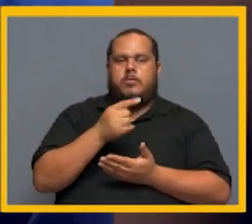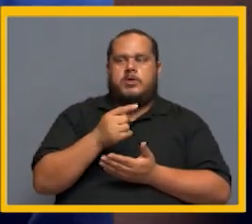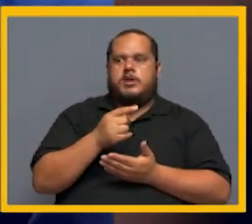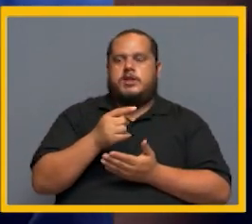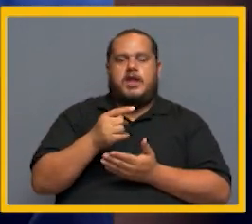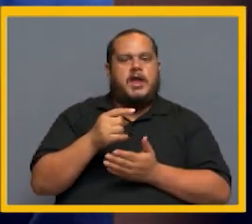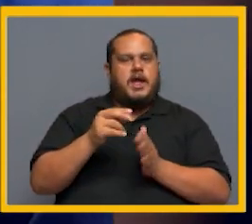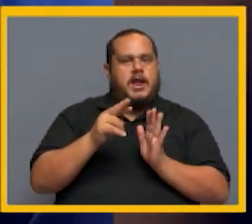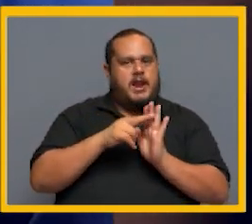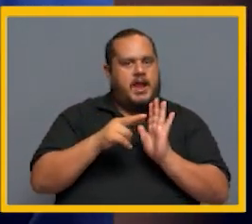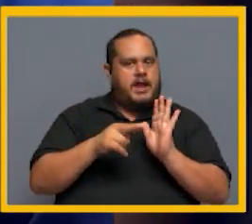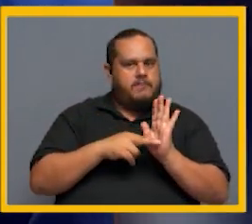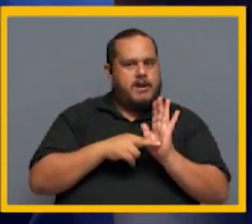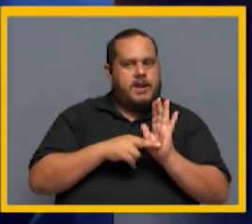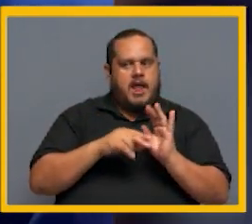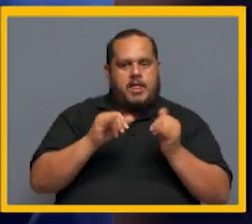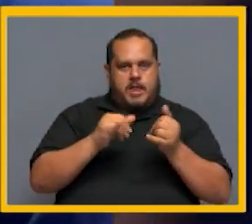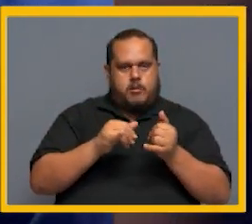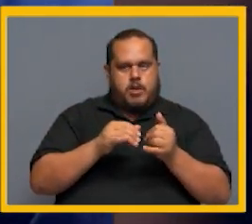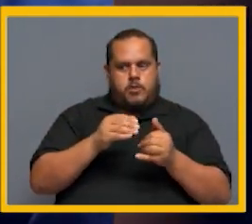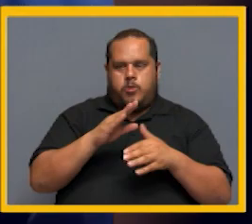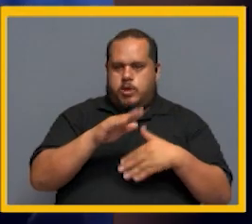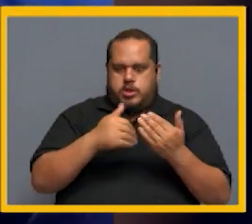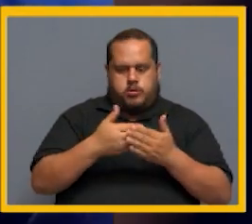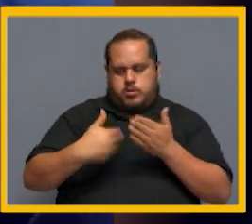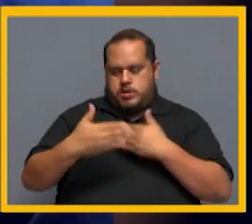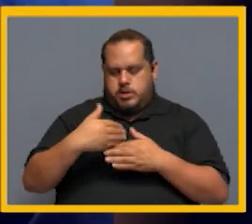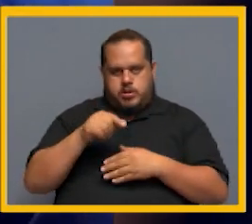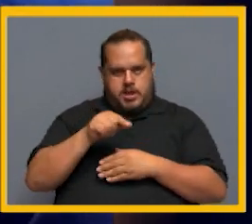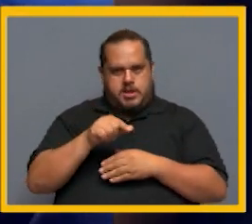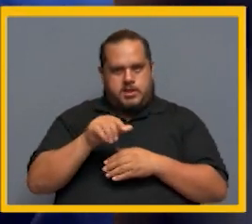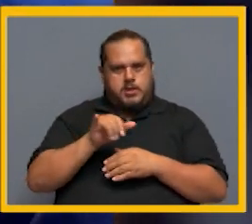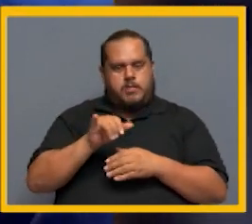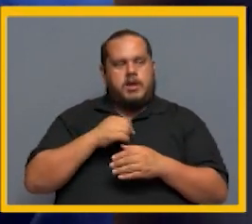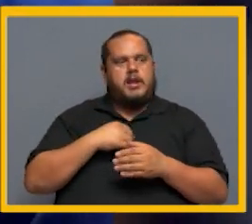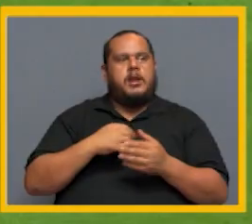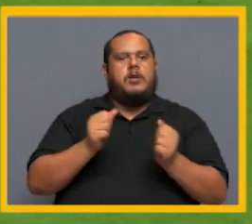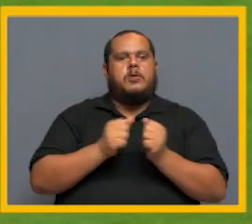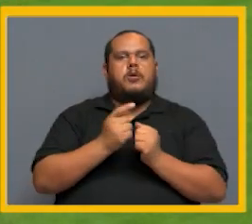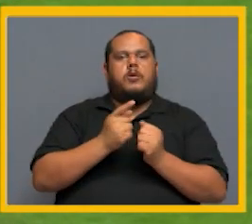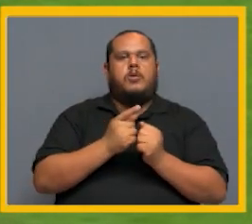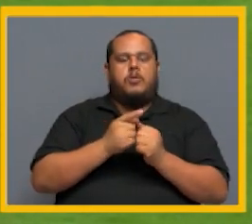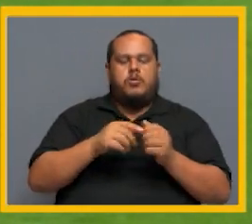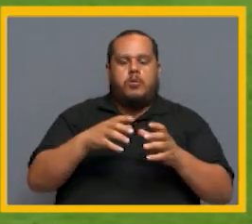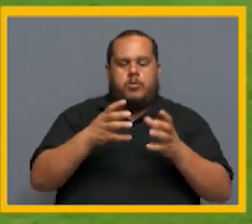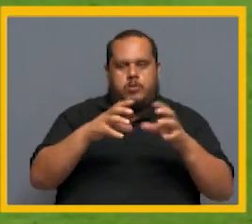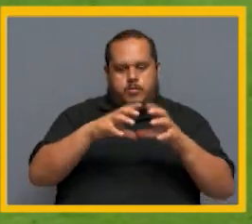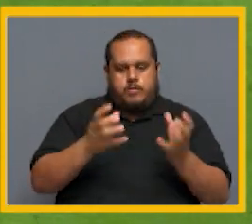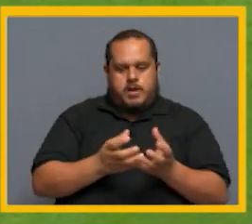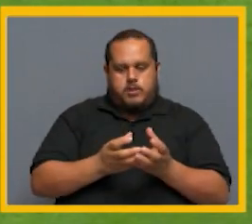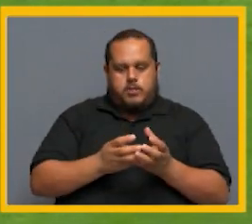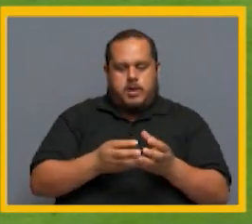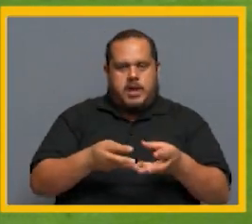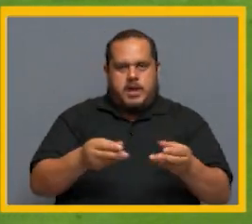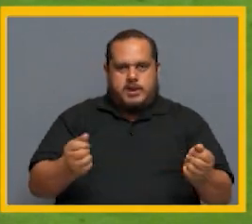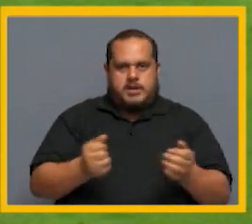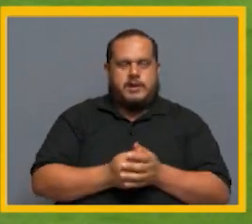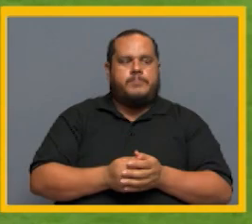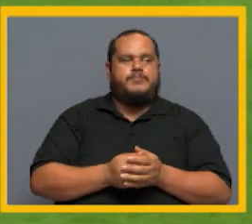en todos los casos anteriores, como este por ejemplo, el juego se reanudará con un balón a tierra. La jugada es